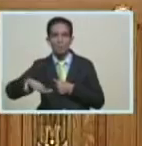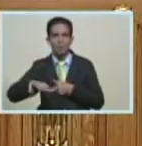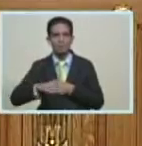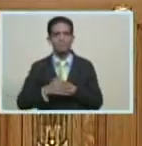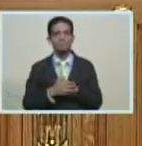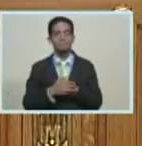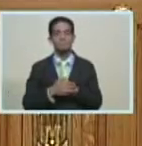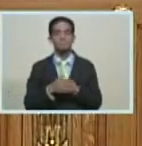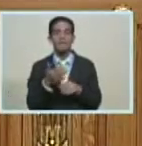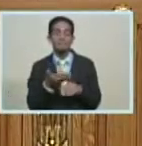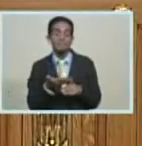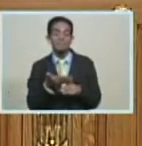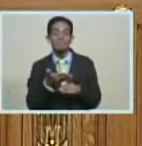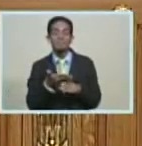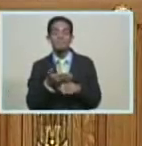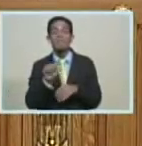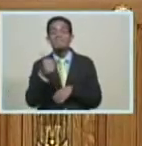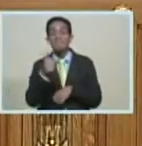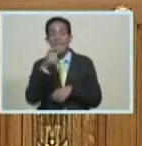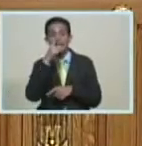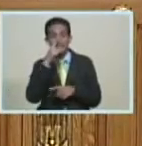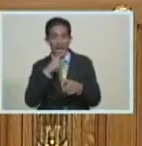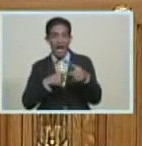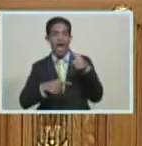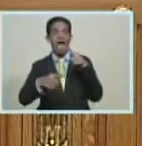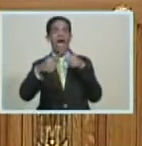10 años antes llega Rafael Caldera a la presidencia.